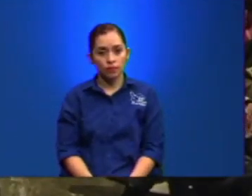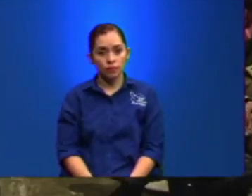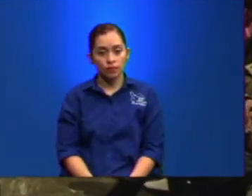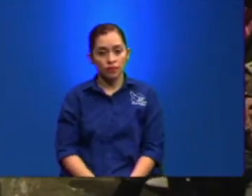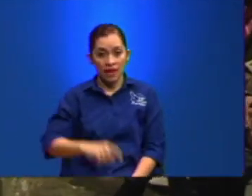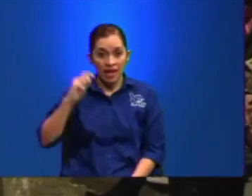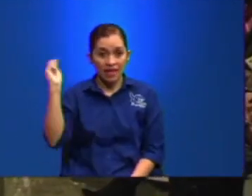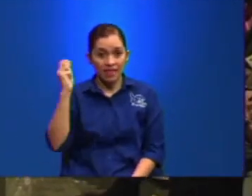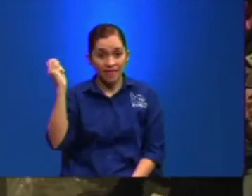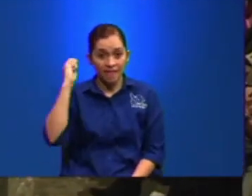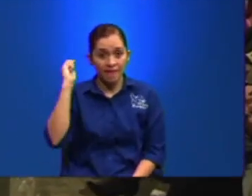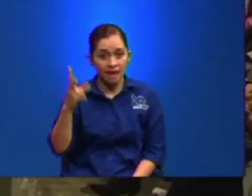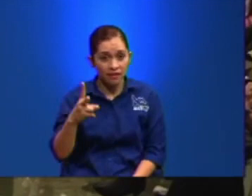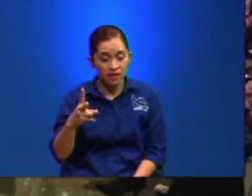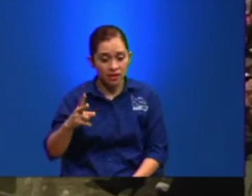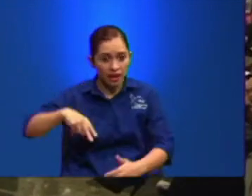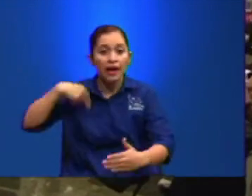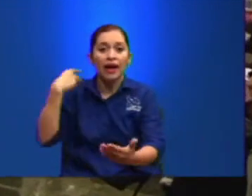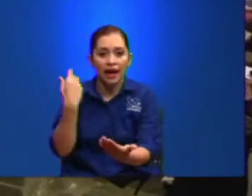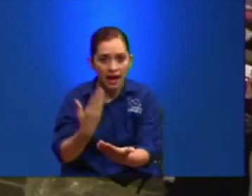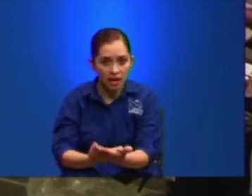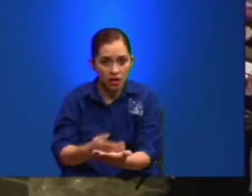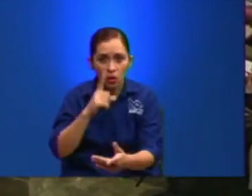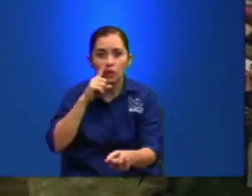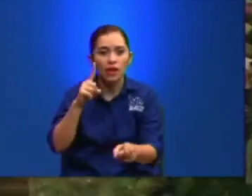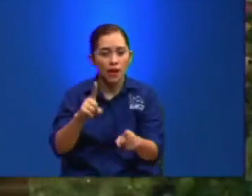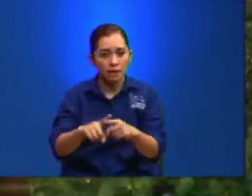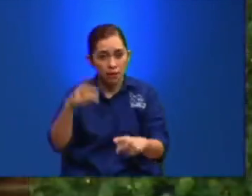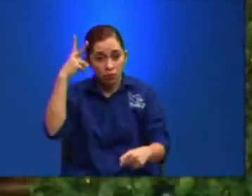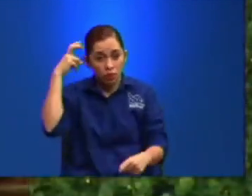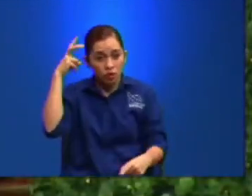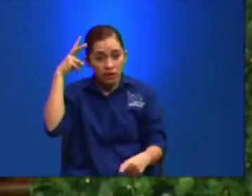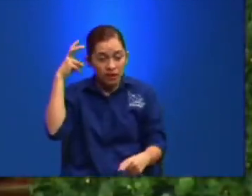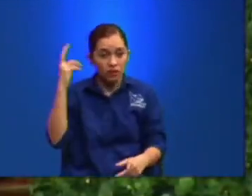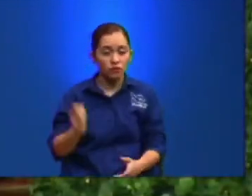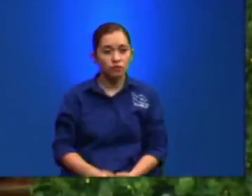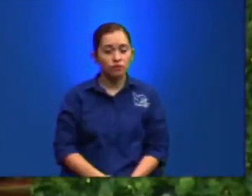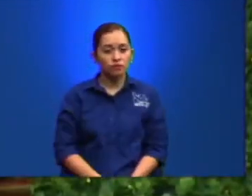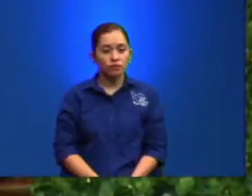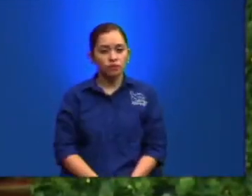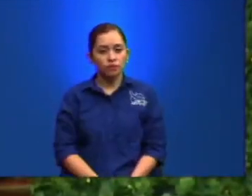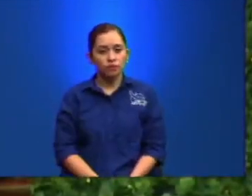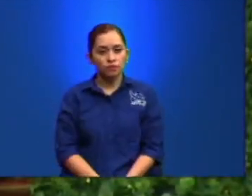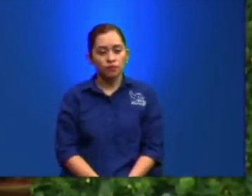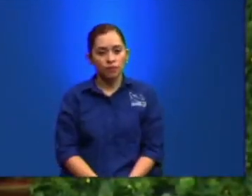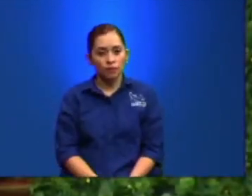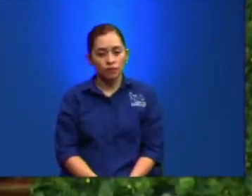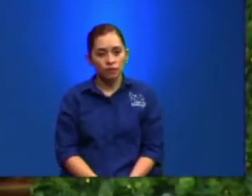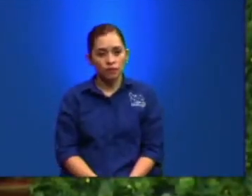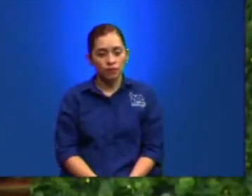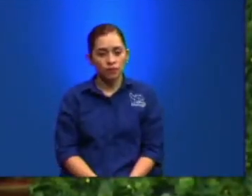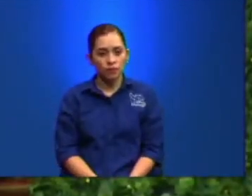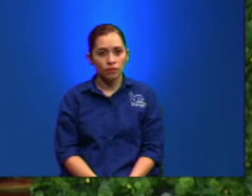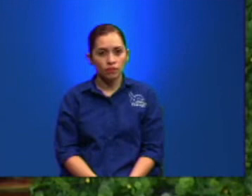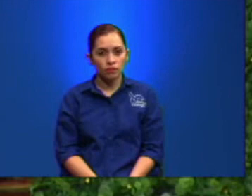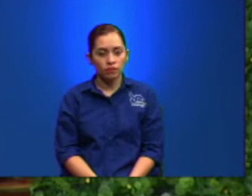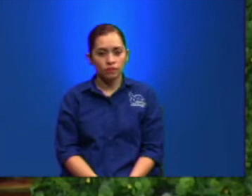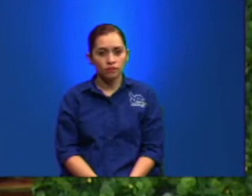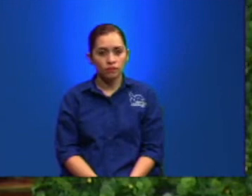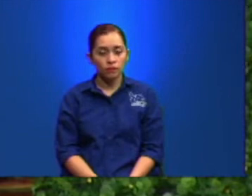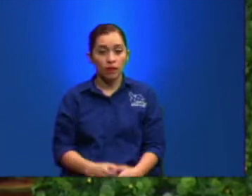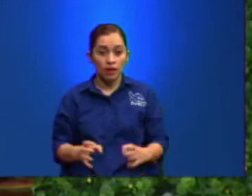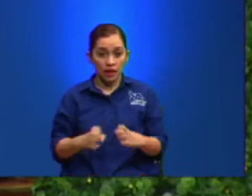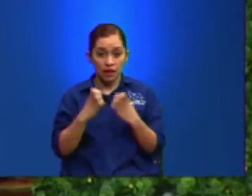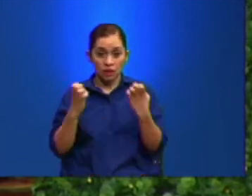entonces a amar el sueño en este caso bajo la perspectiva de dalila es caer en esta trampa